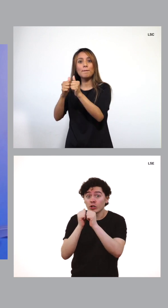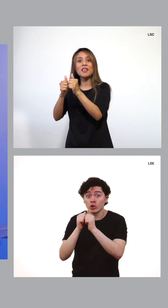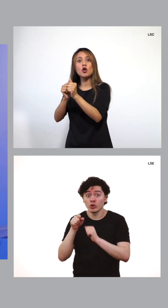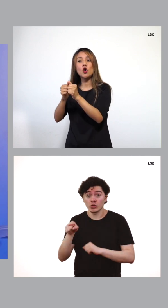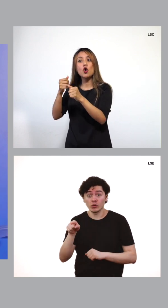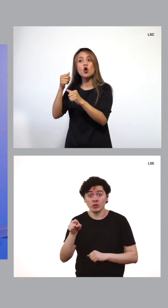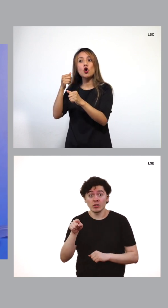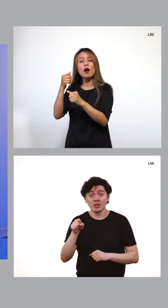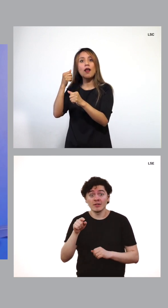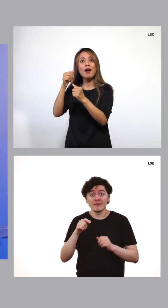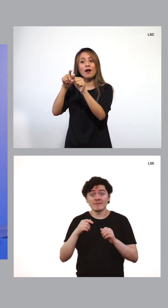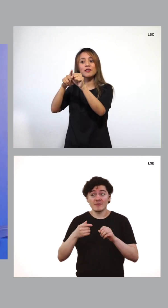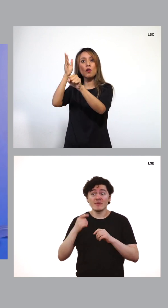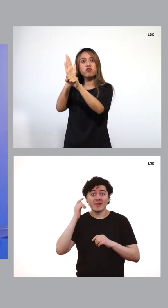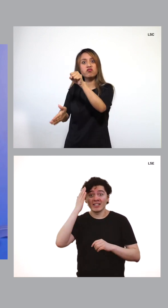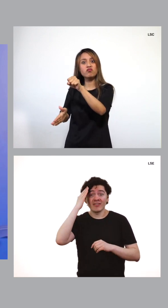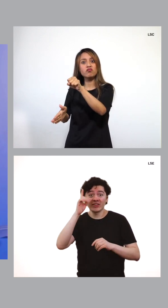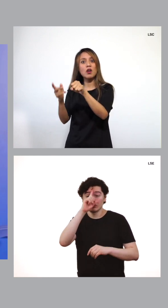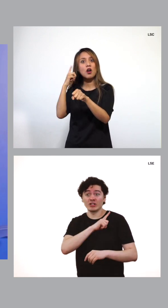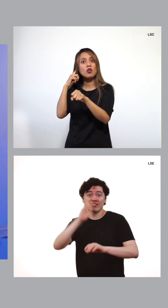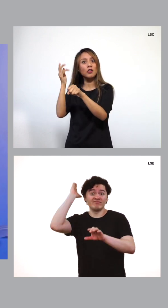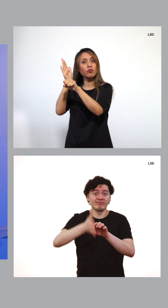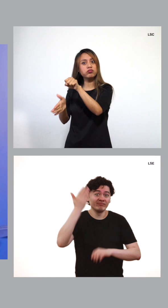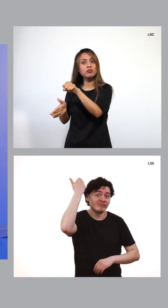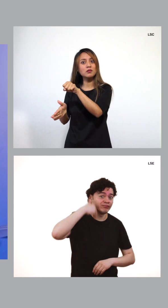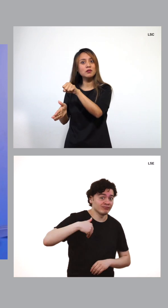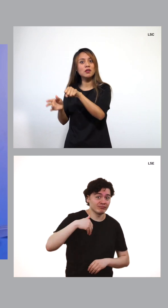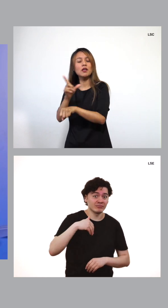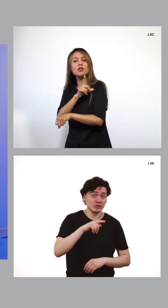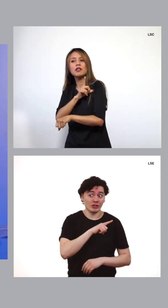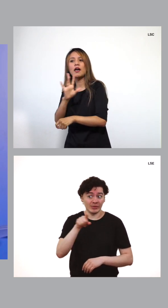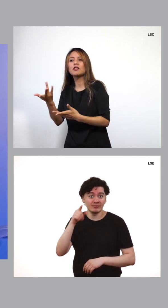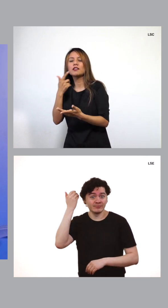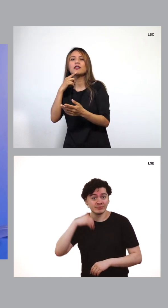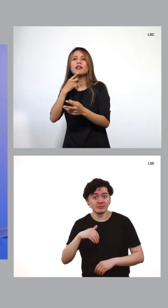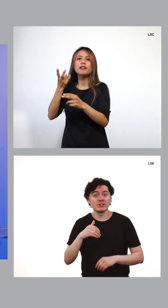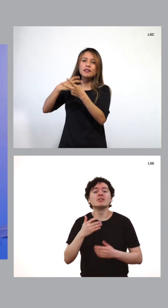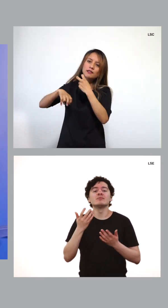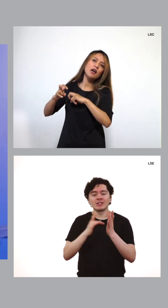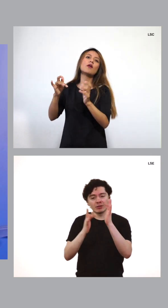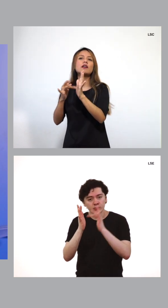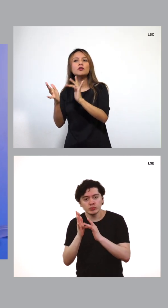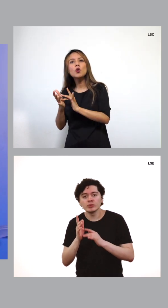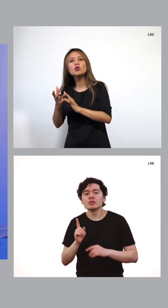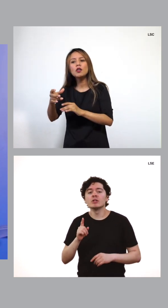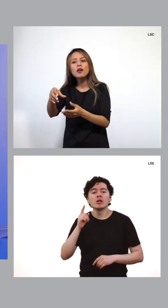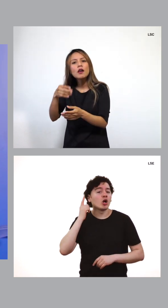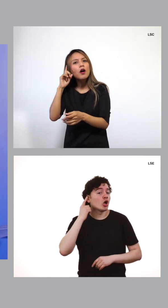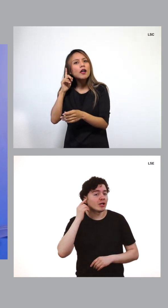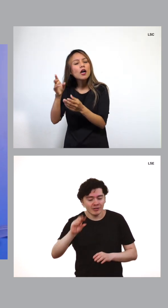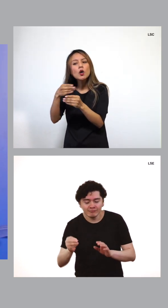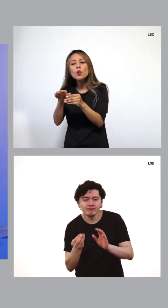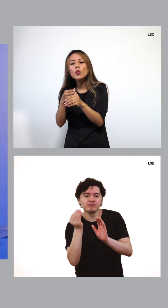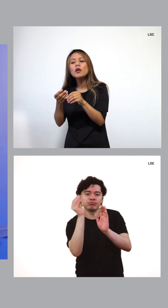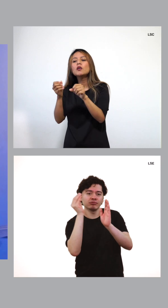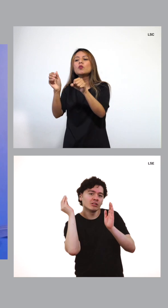se le va la cabeza, saca la espada y ¡buah! Le corta la oreja al soldado. Y Jesús le dice, Pedro, así no se hacen las cosas. Coge la oreja del suelo, le quita el